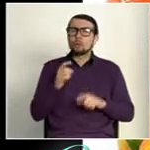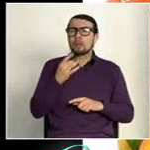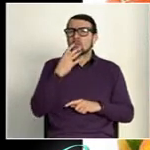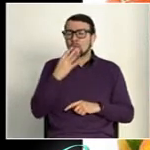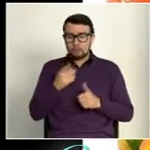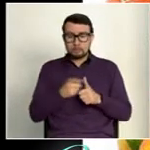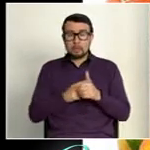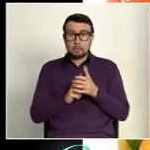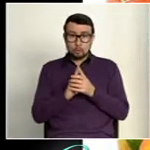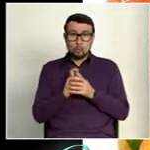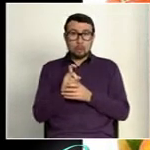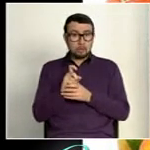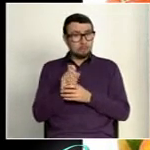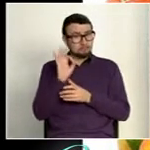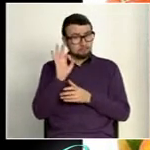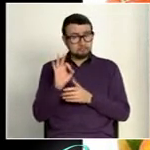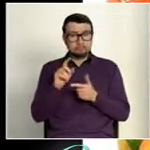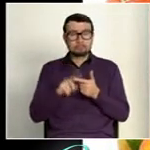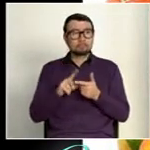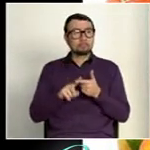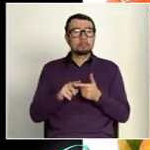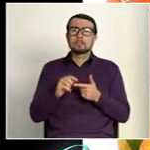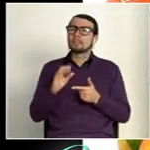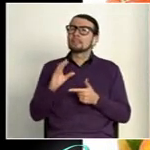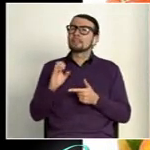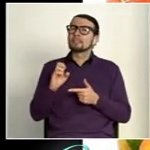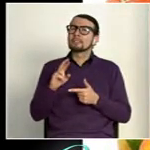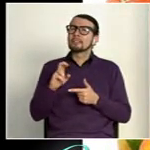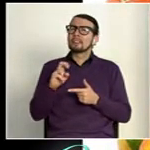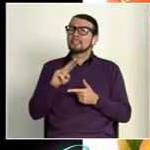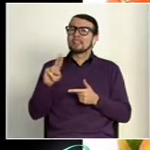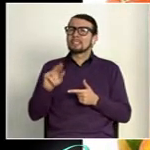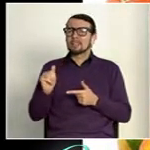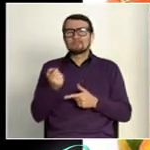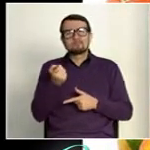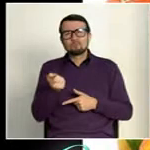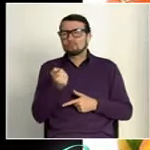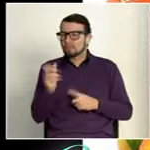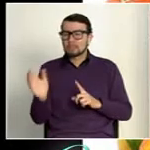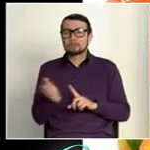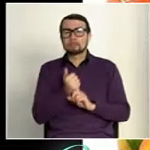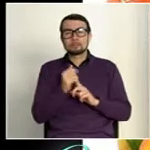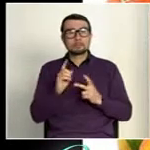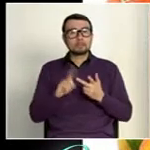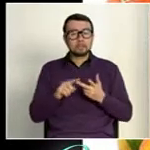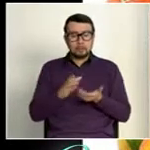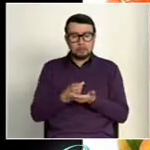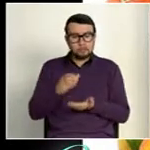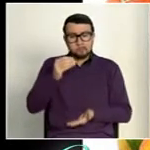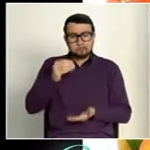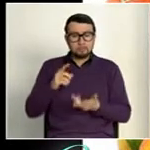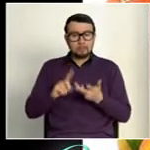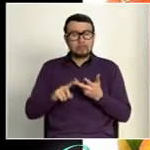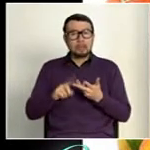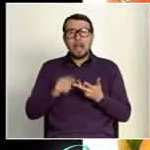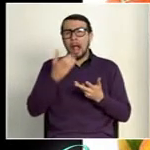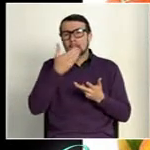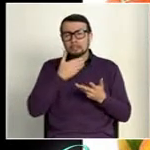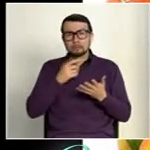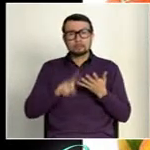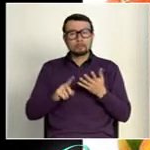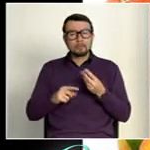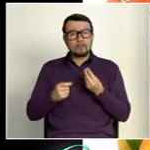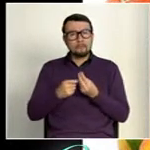guayaba es excelente. Las cerezas, aunque aquí no se consiguen casi mucho, tenemos peras, tenemos manzanas, tenemos